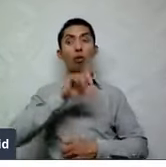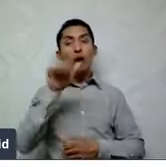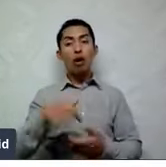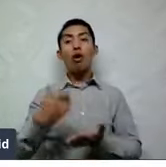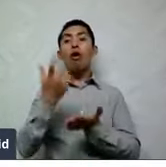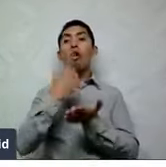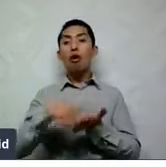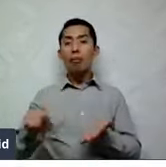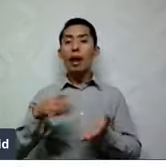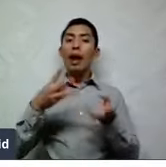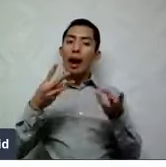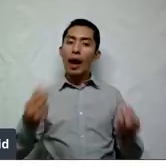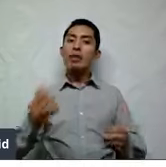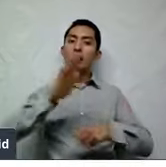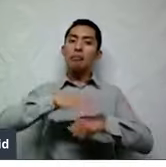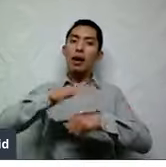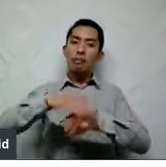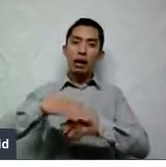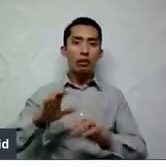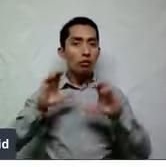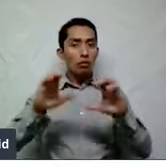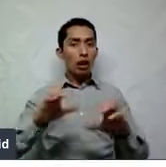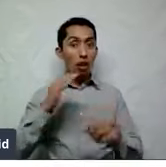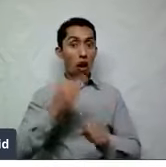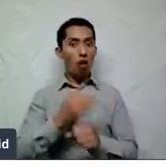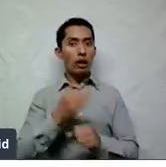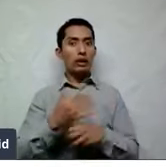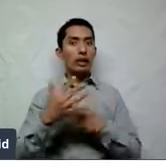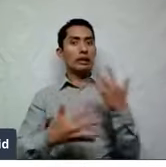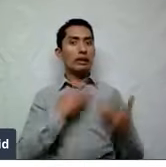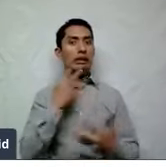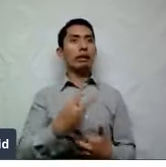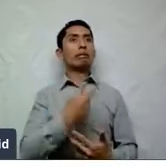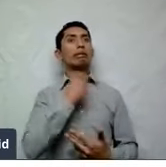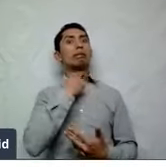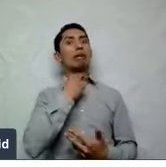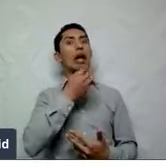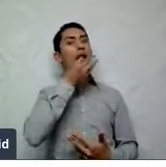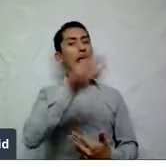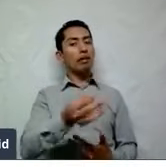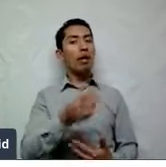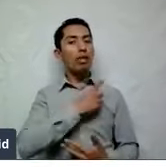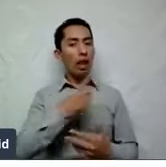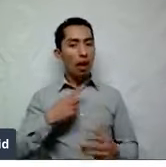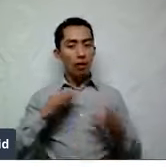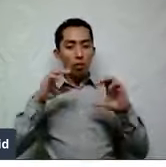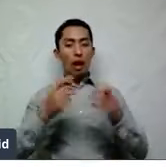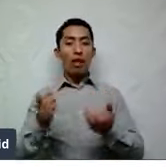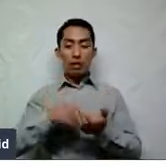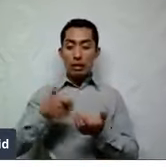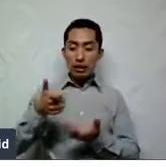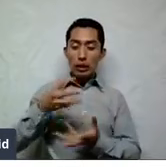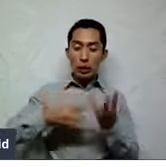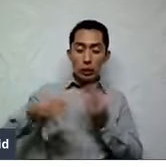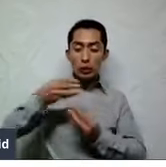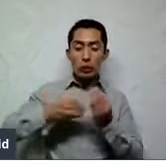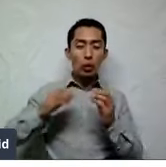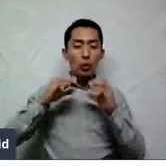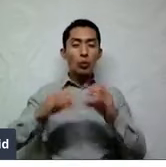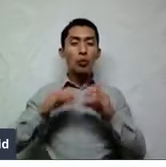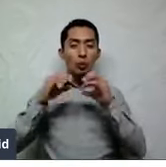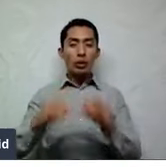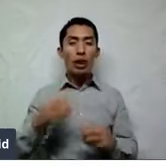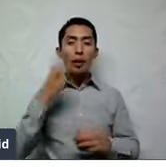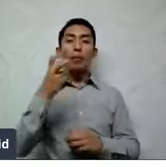y gastar más. Y ahorita la cosa no está fácil. Entonces, tenemos que cuidar nuestro dinero lo más que se pueda. Por eso es